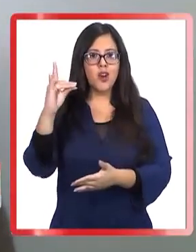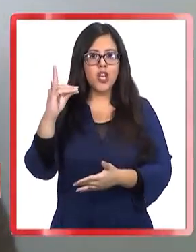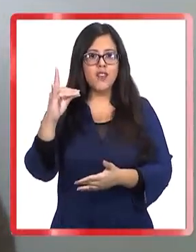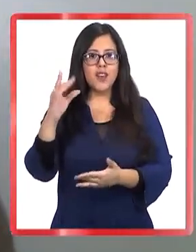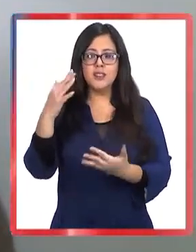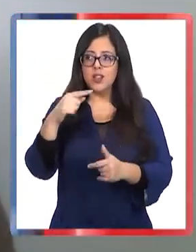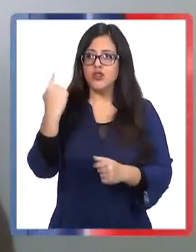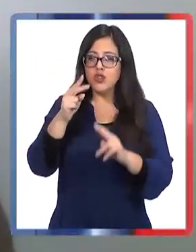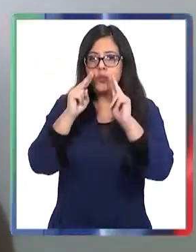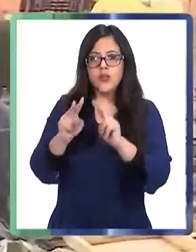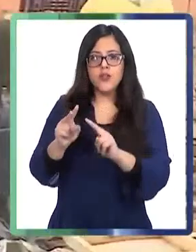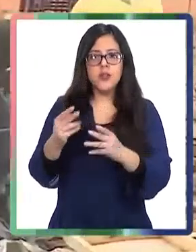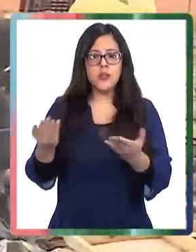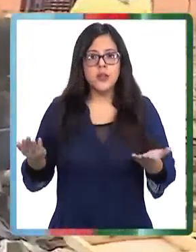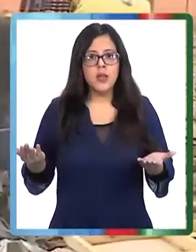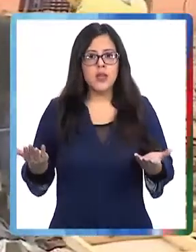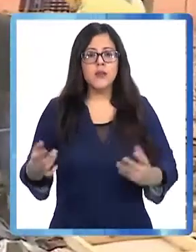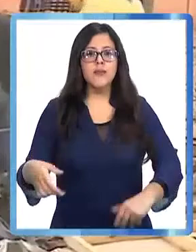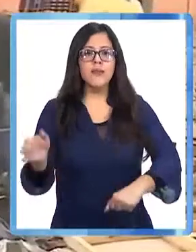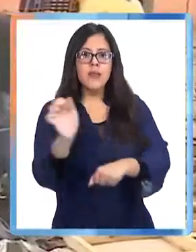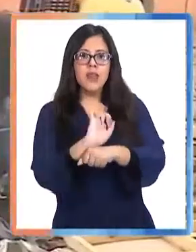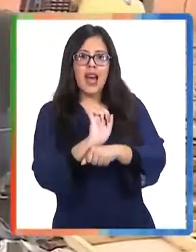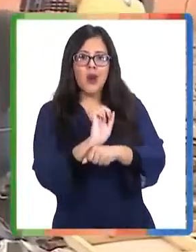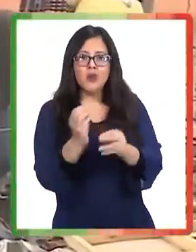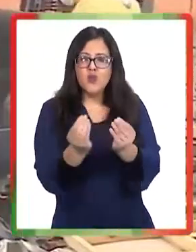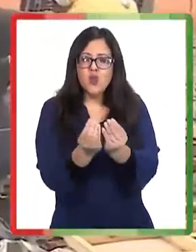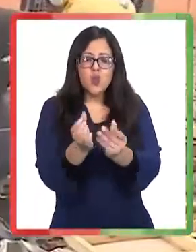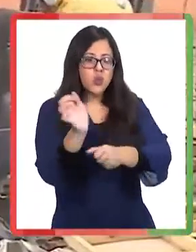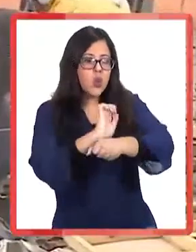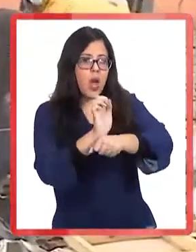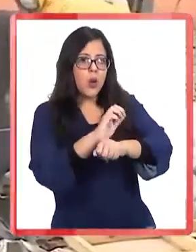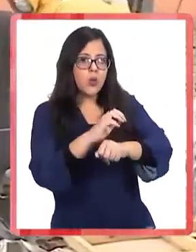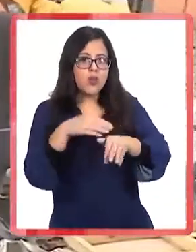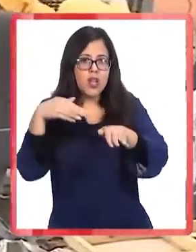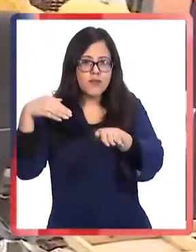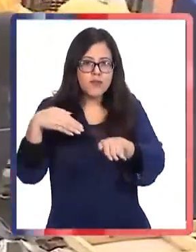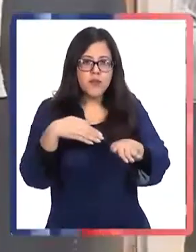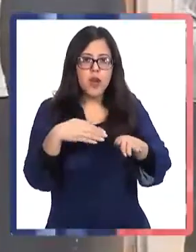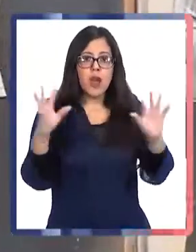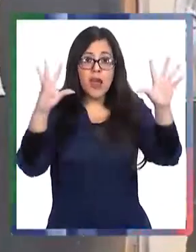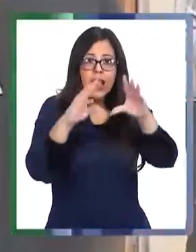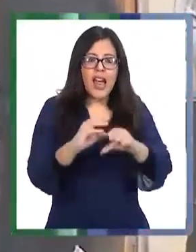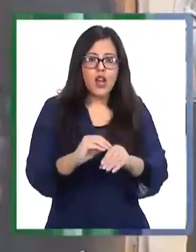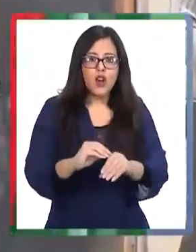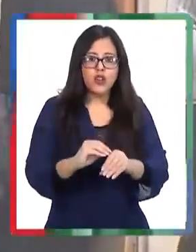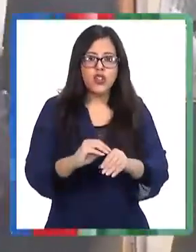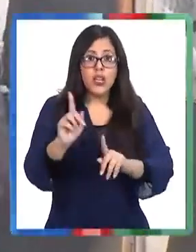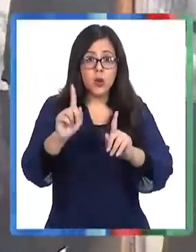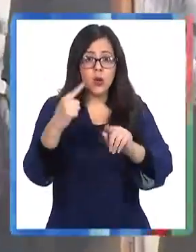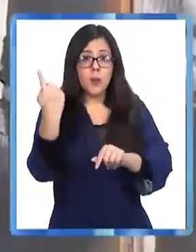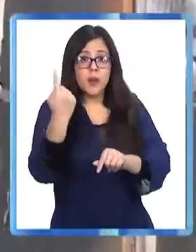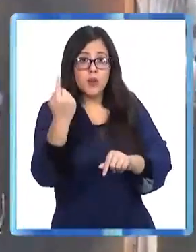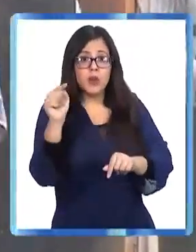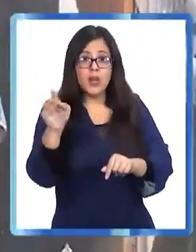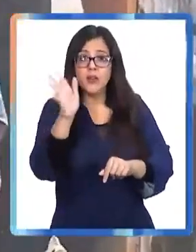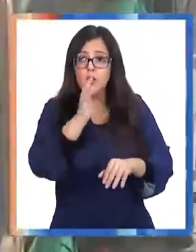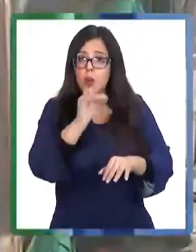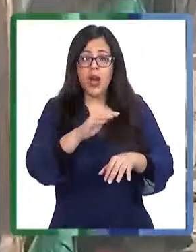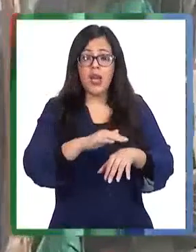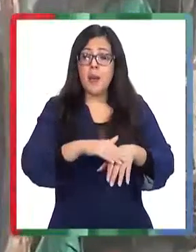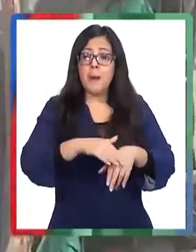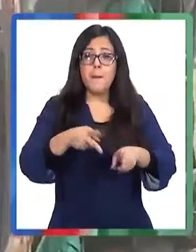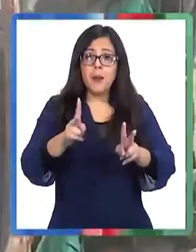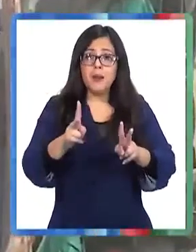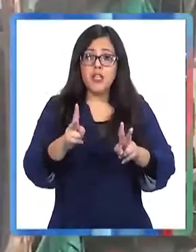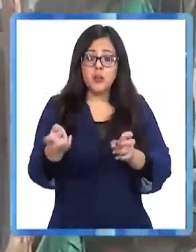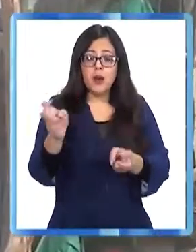Bolivia. Hemos visto cómo vehículos, cientos de vehículos llegan durante la noche, vehículos particulares que no tienen